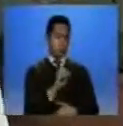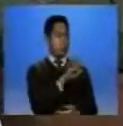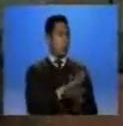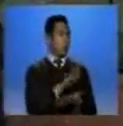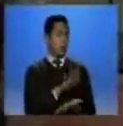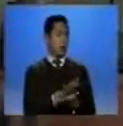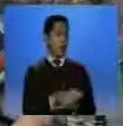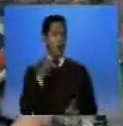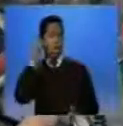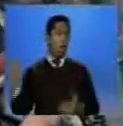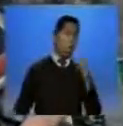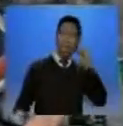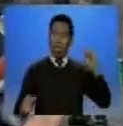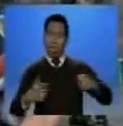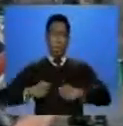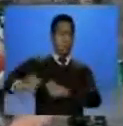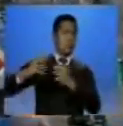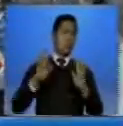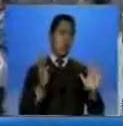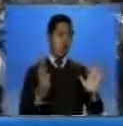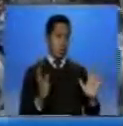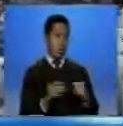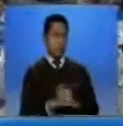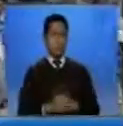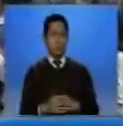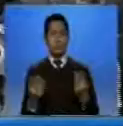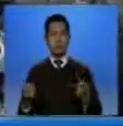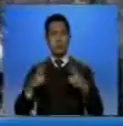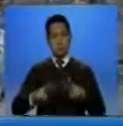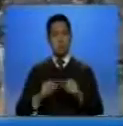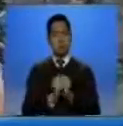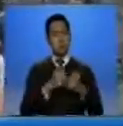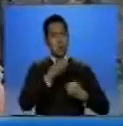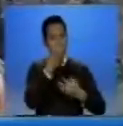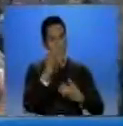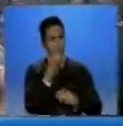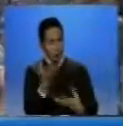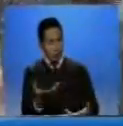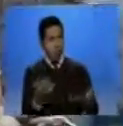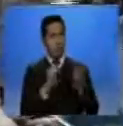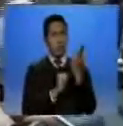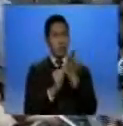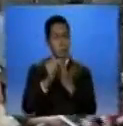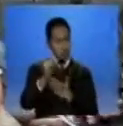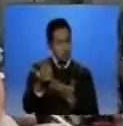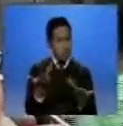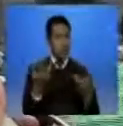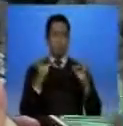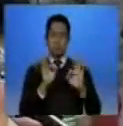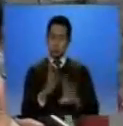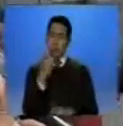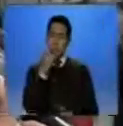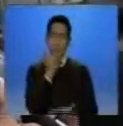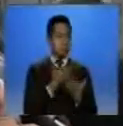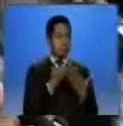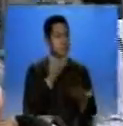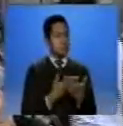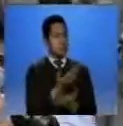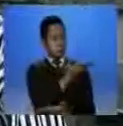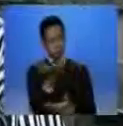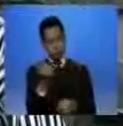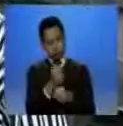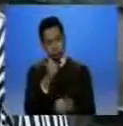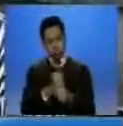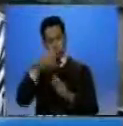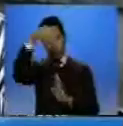que arrancharme los aretes. Nos remitimos a los informes que da desde el Ministerio de... Bueno, pues se ve que está disminuyendo,